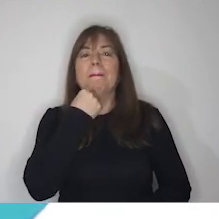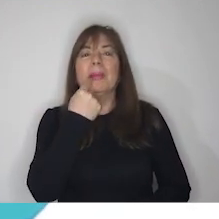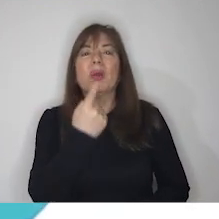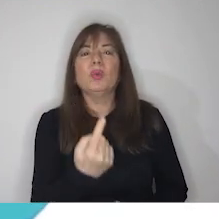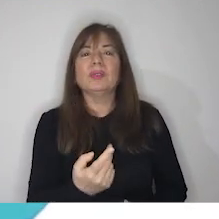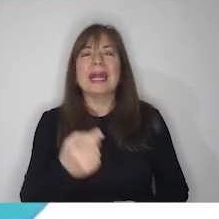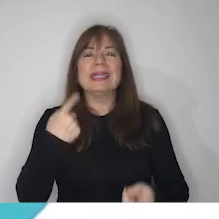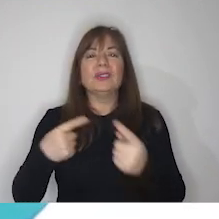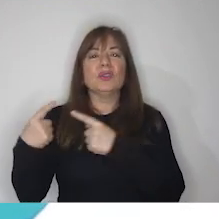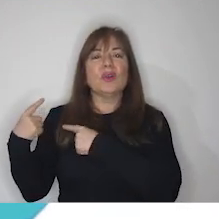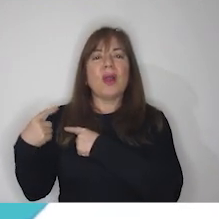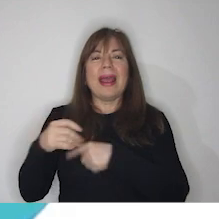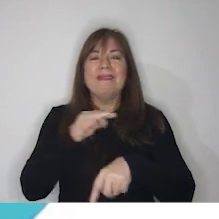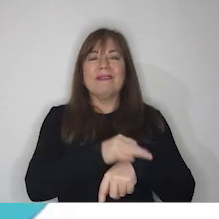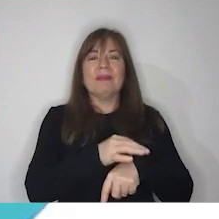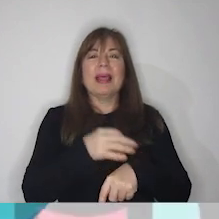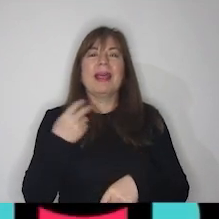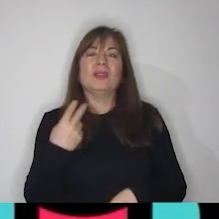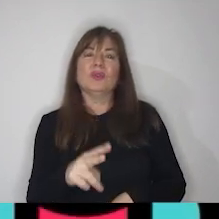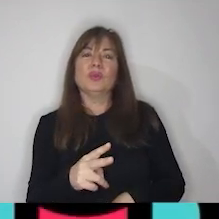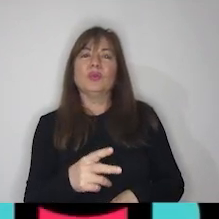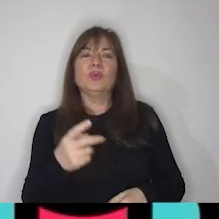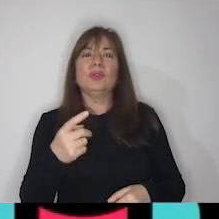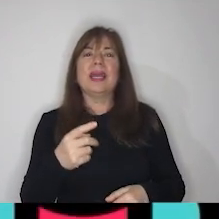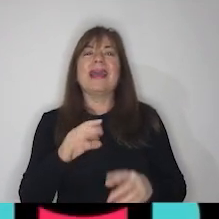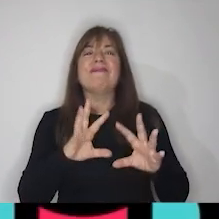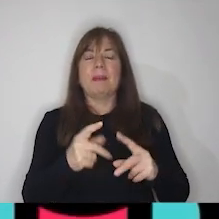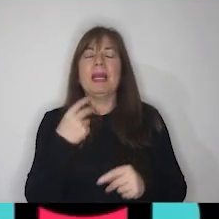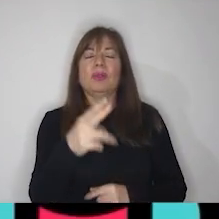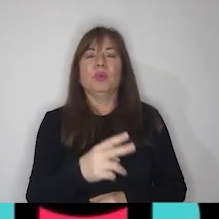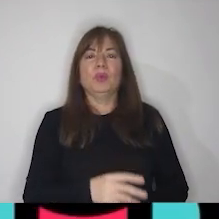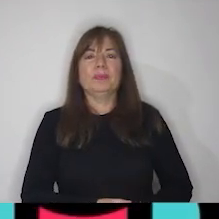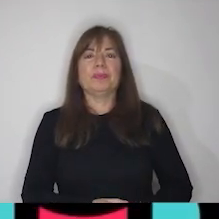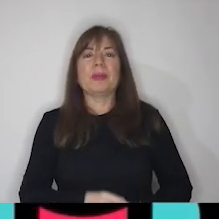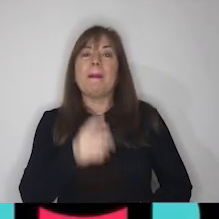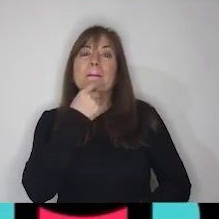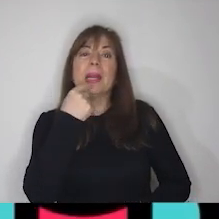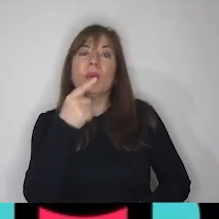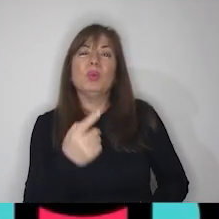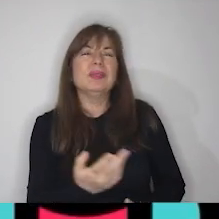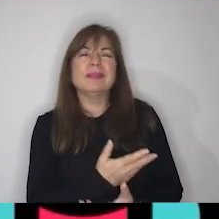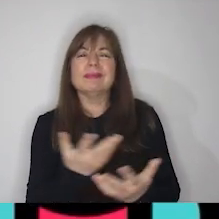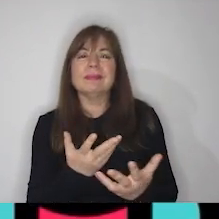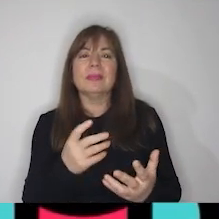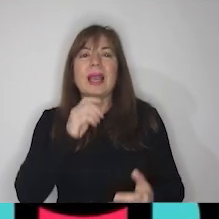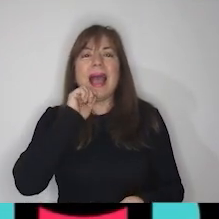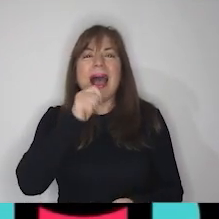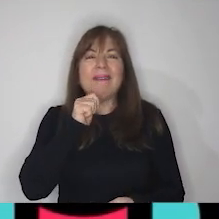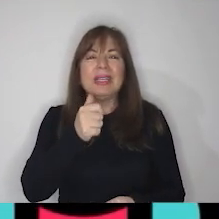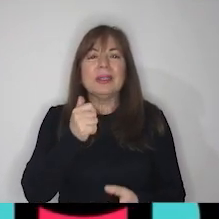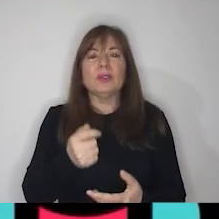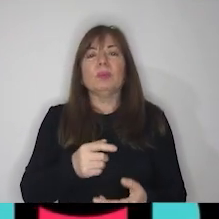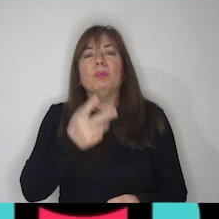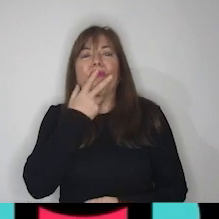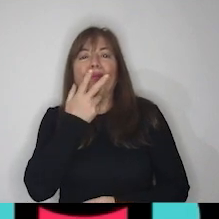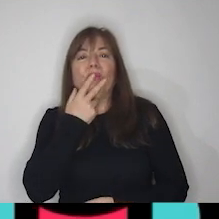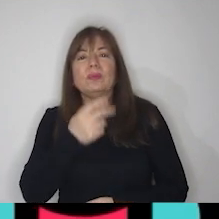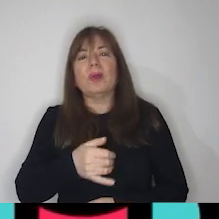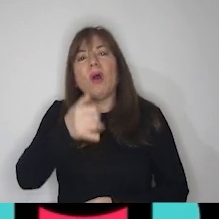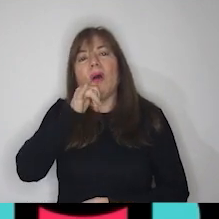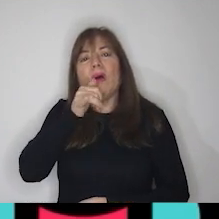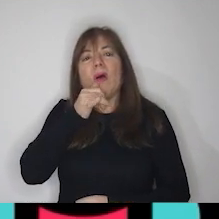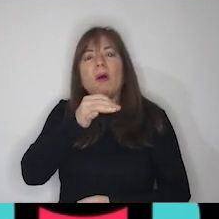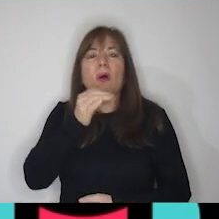consulta. Preguntar respecto al historial de enfermedades tuyas y de tus familiares. Preguntar respecto a tus hábitos